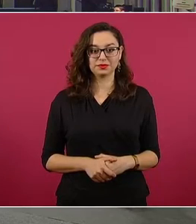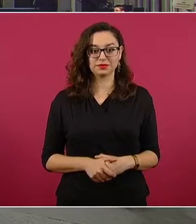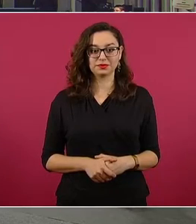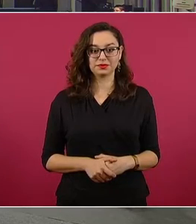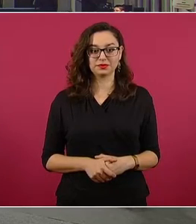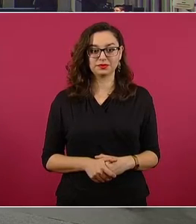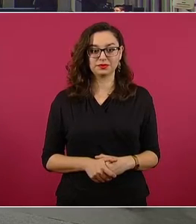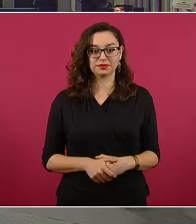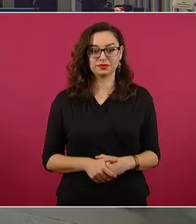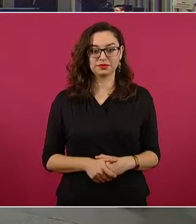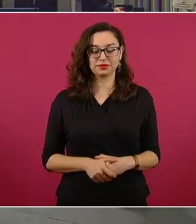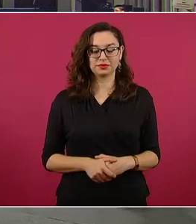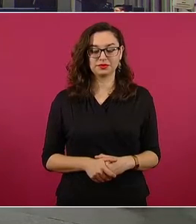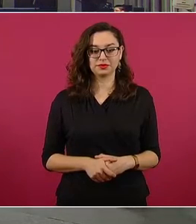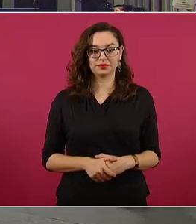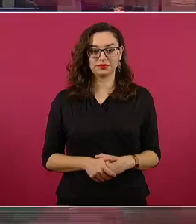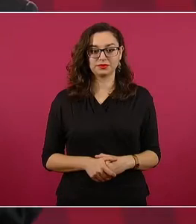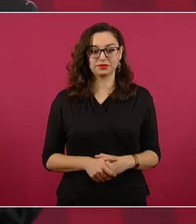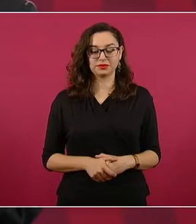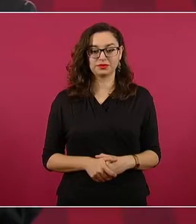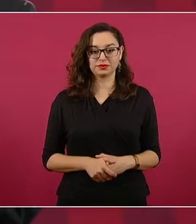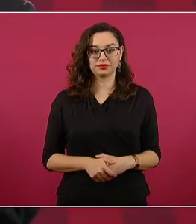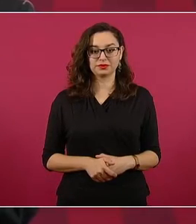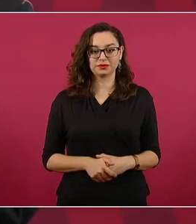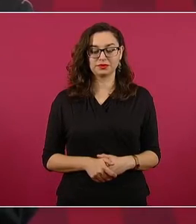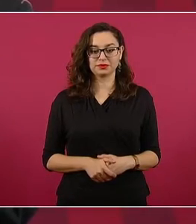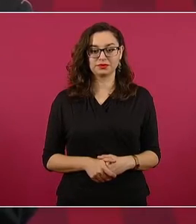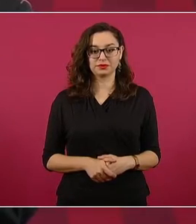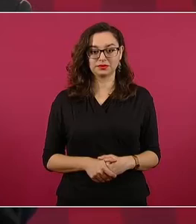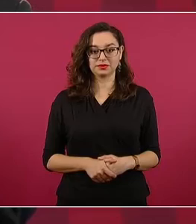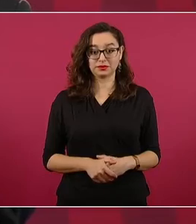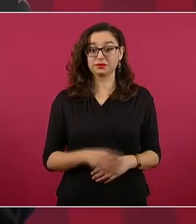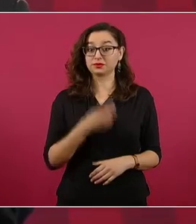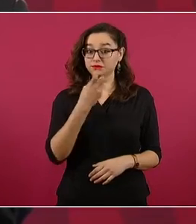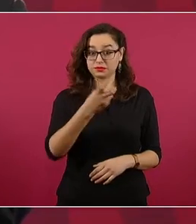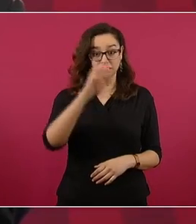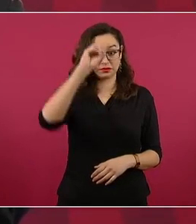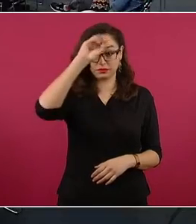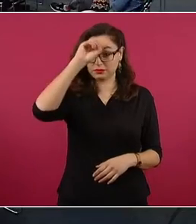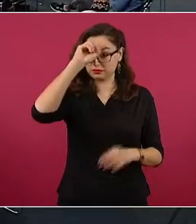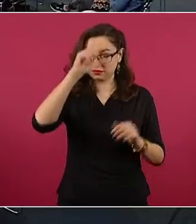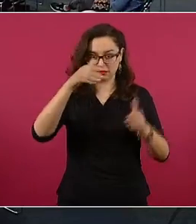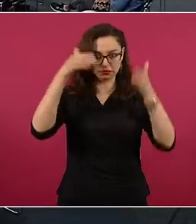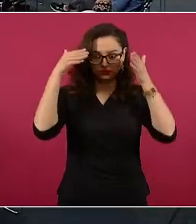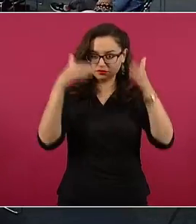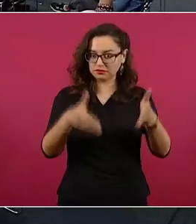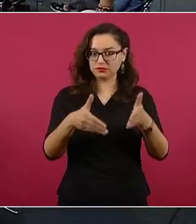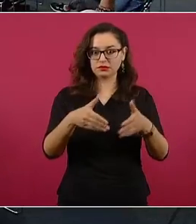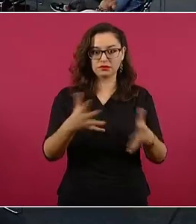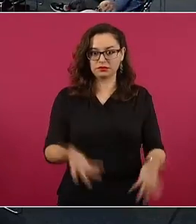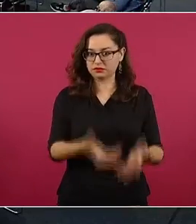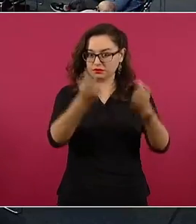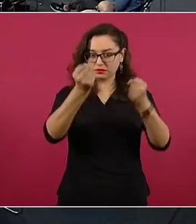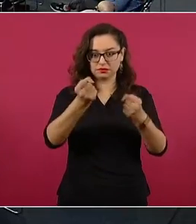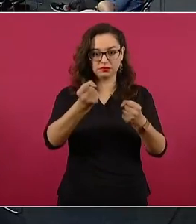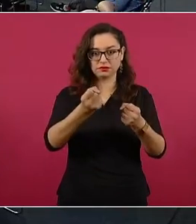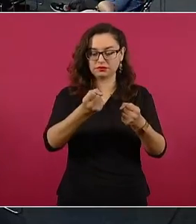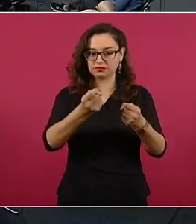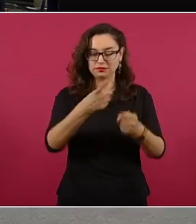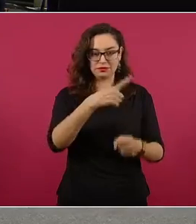En eso estamos metidos, en eso, completamente. En lo de los mineros. ¿Hasta dónde debe bajar el agua para poder entrar el?